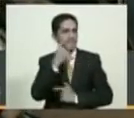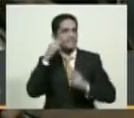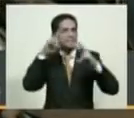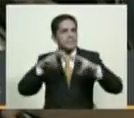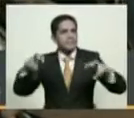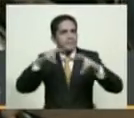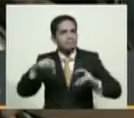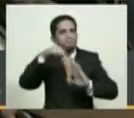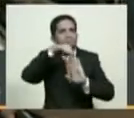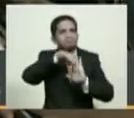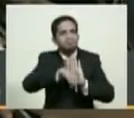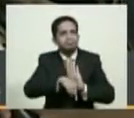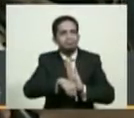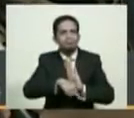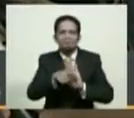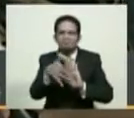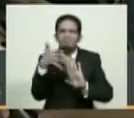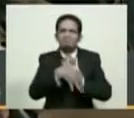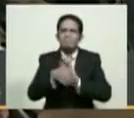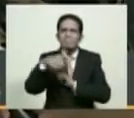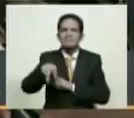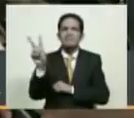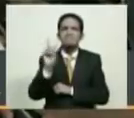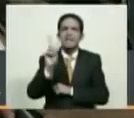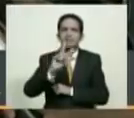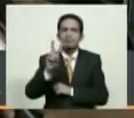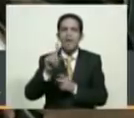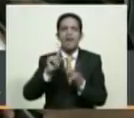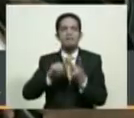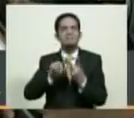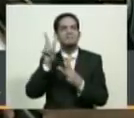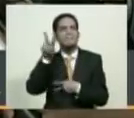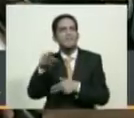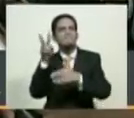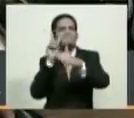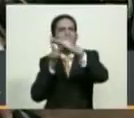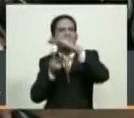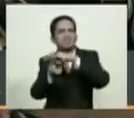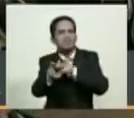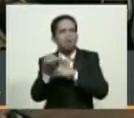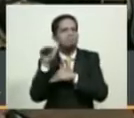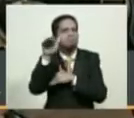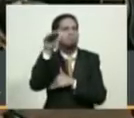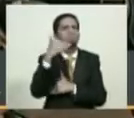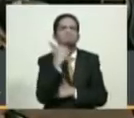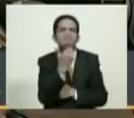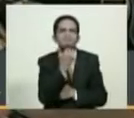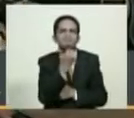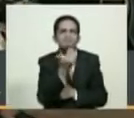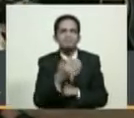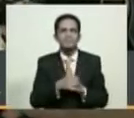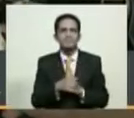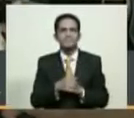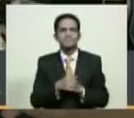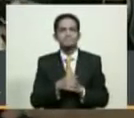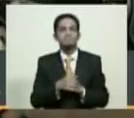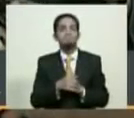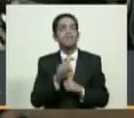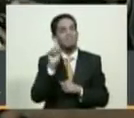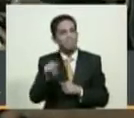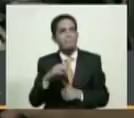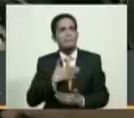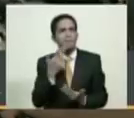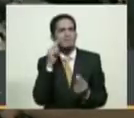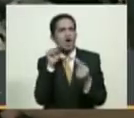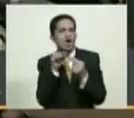de lo que venía ocurriendo en el país, sino hacer prospectivas de lo que puede ocurrir en los próximos días. Pudimos conocer fortalezas,